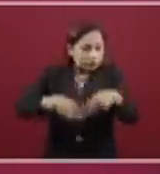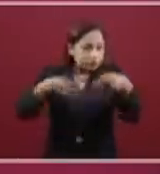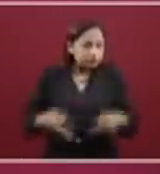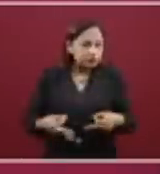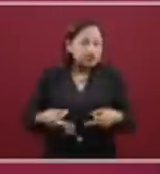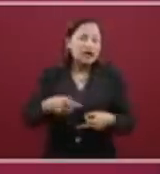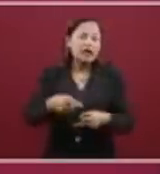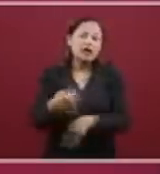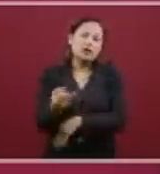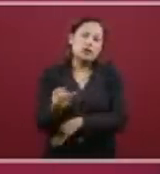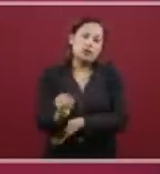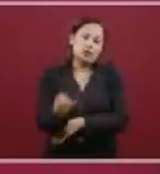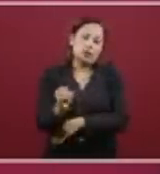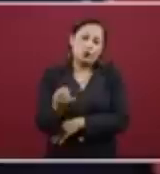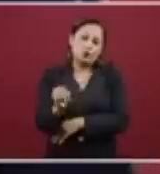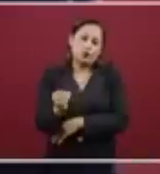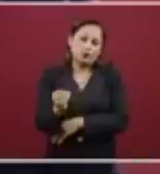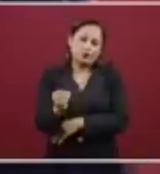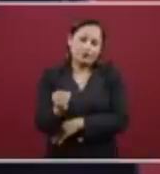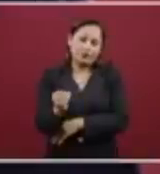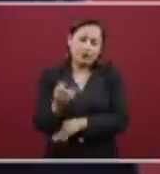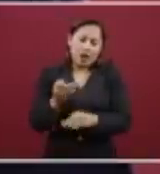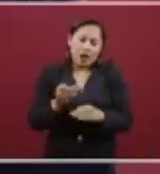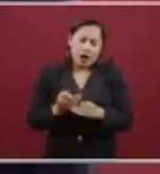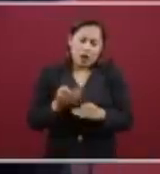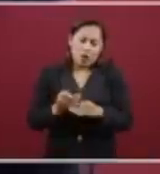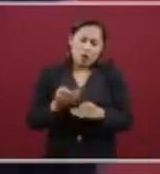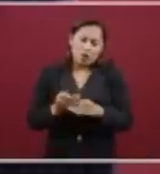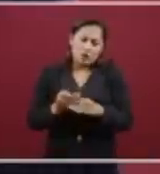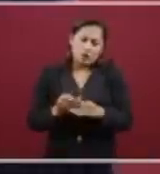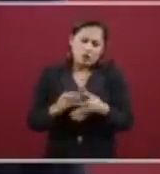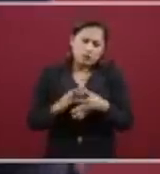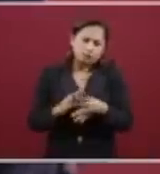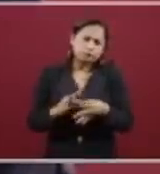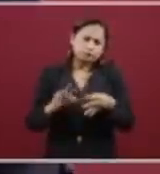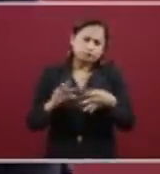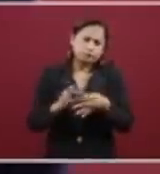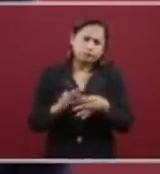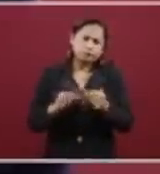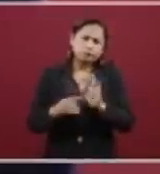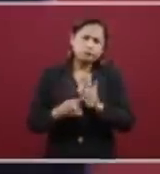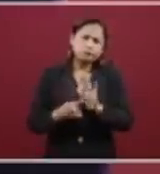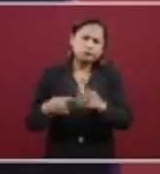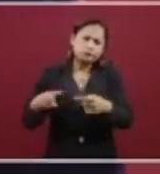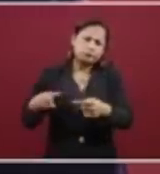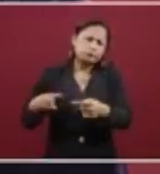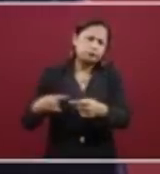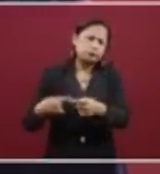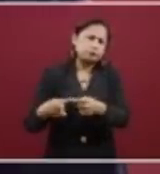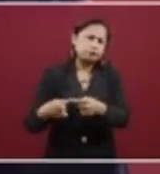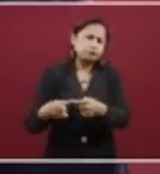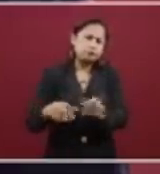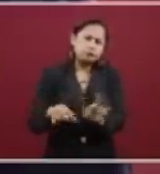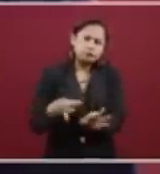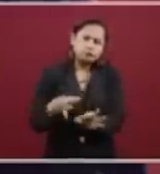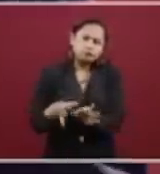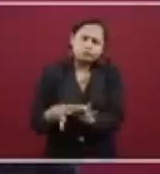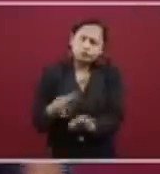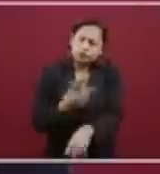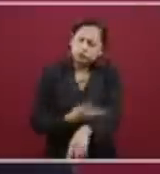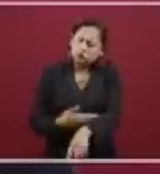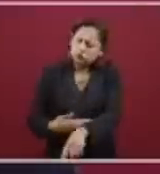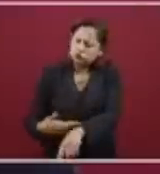todos los requisitos les